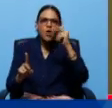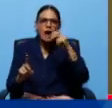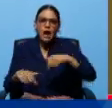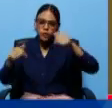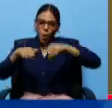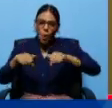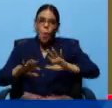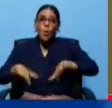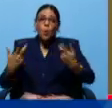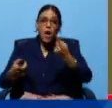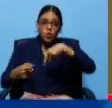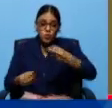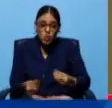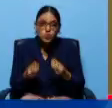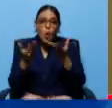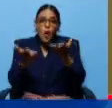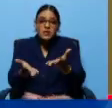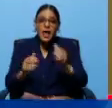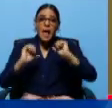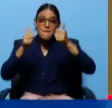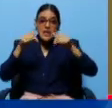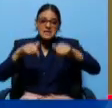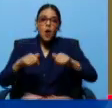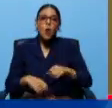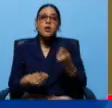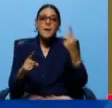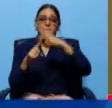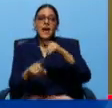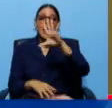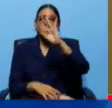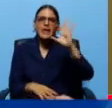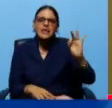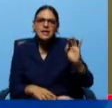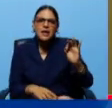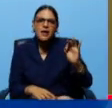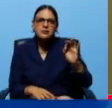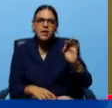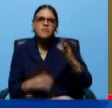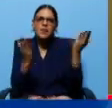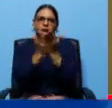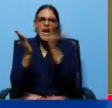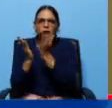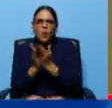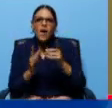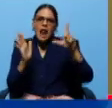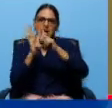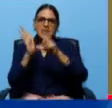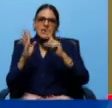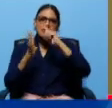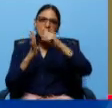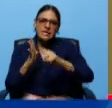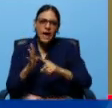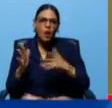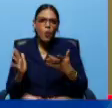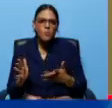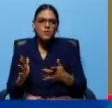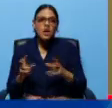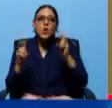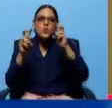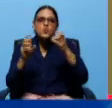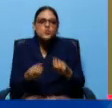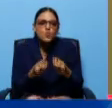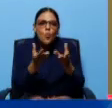cuando vamos a entregar a partir de hoy más de 500 escuelas y liceos de